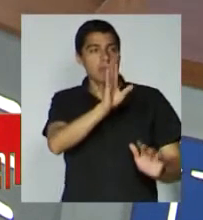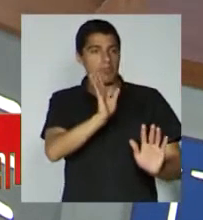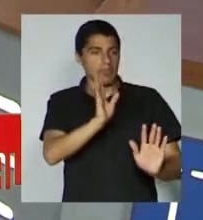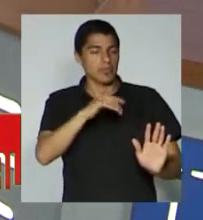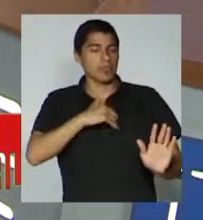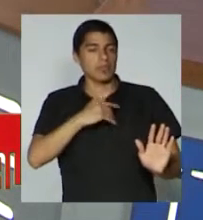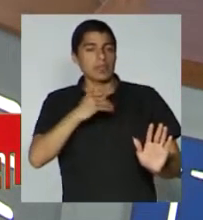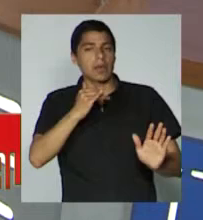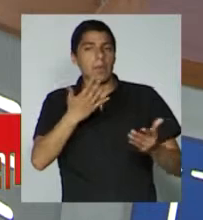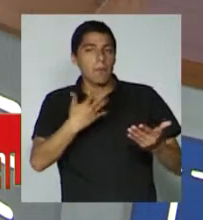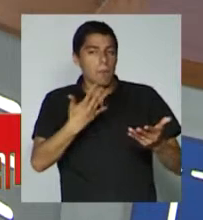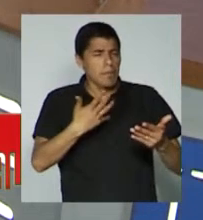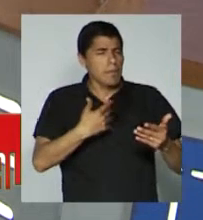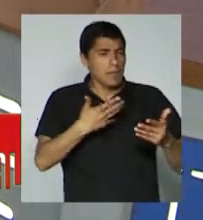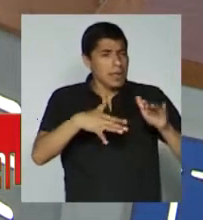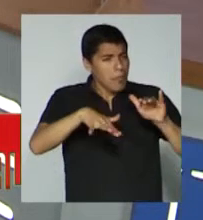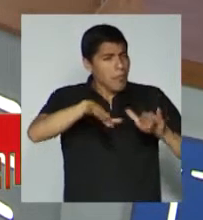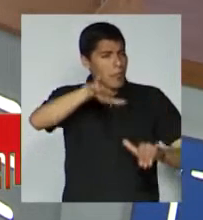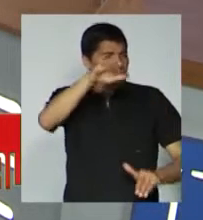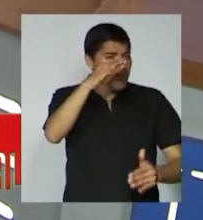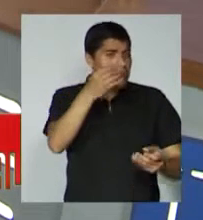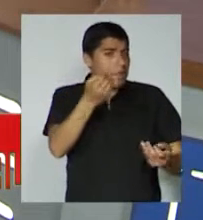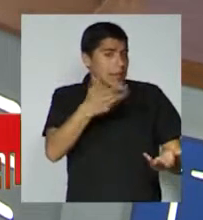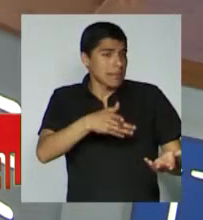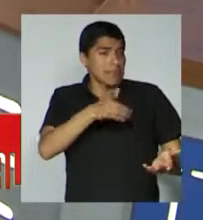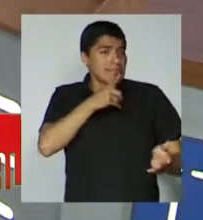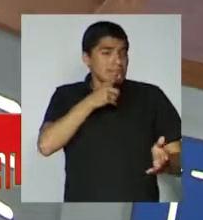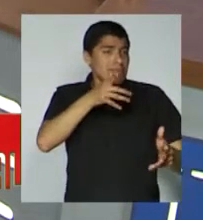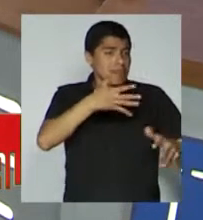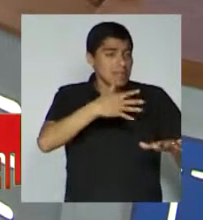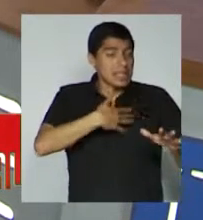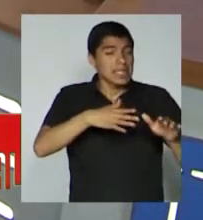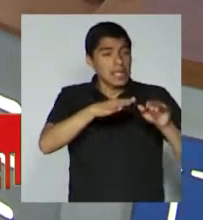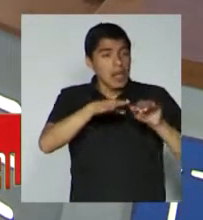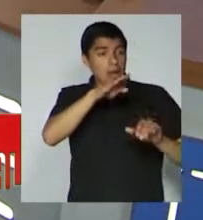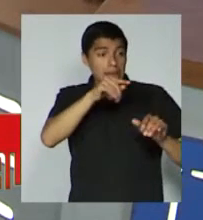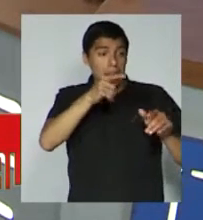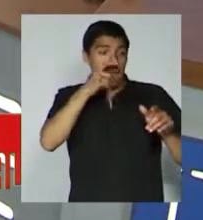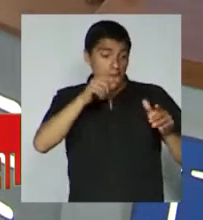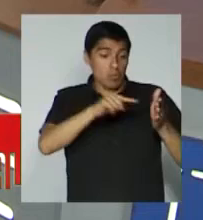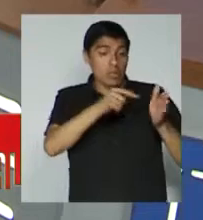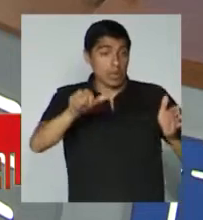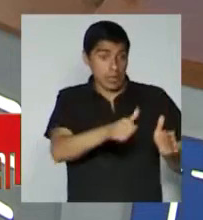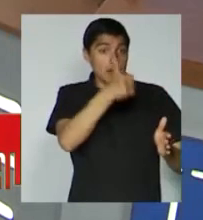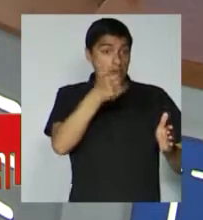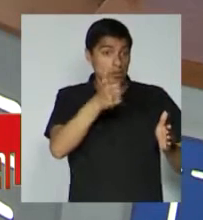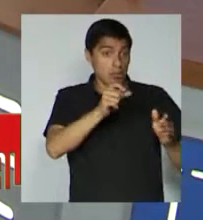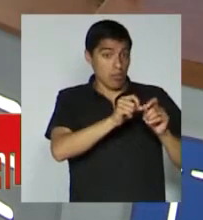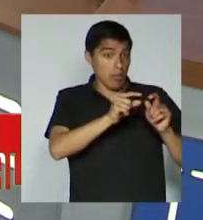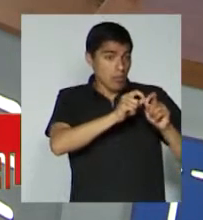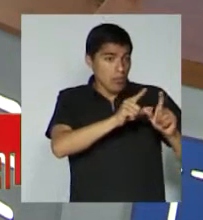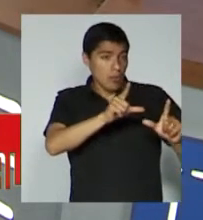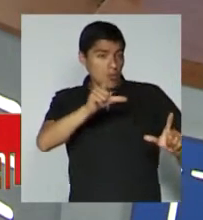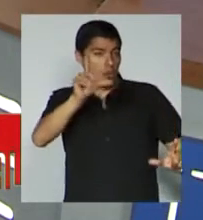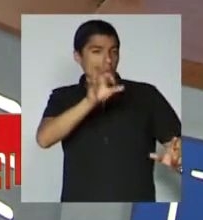¿Tiene margen para crecer más? Porque esto que vos decías, que como que ha ganado el centro del país, pero ¿tiene posibilidades de crecer más hacia el norte o hacia el